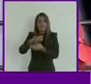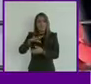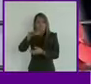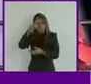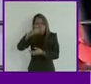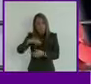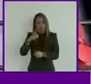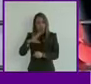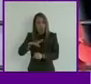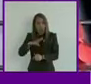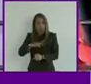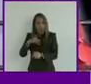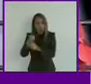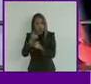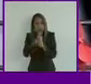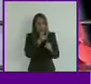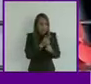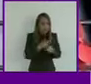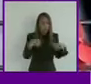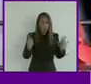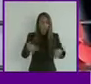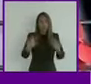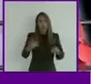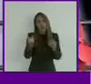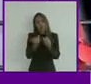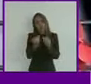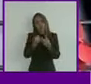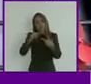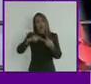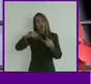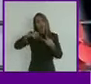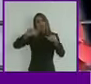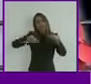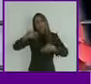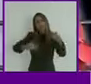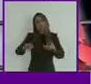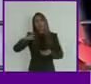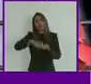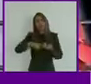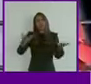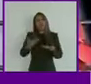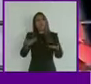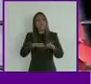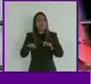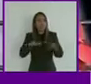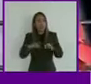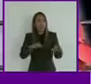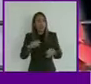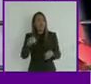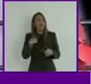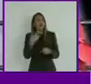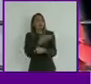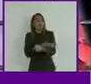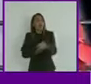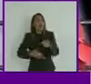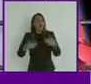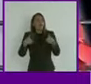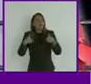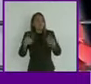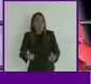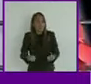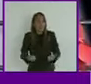entender cómo funciona el tribunal. Y pues a mi pareja, a Yoali, que también me apoya en mis tiempos de que me